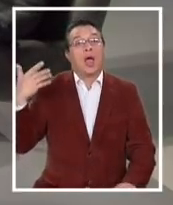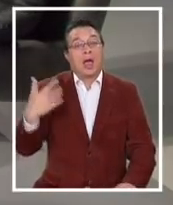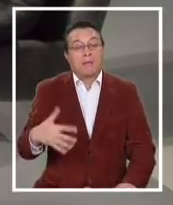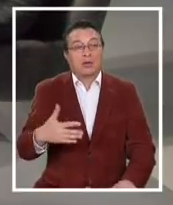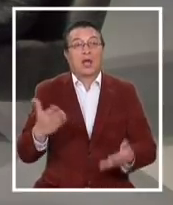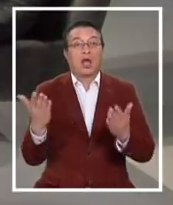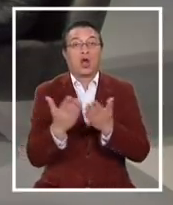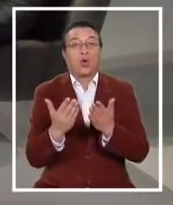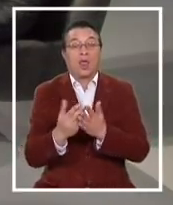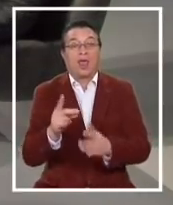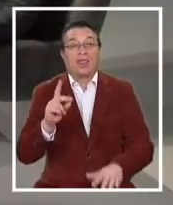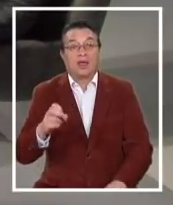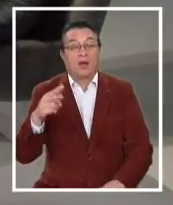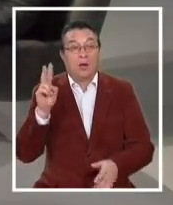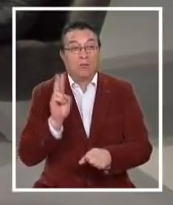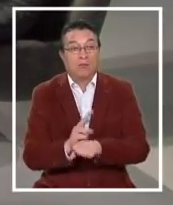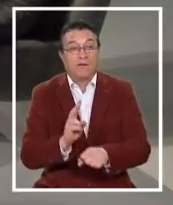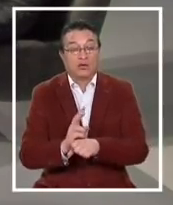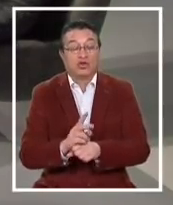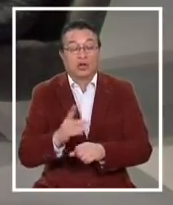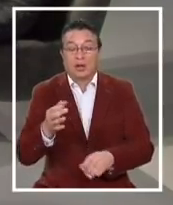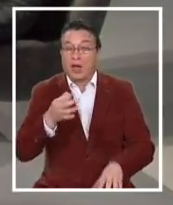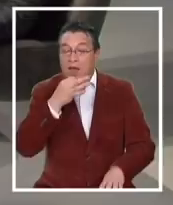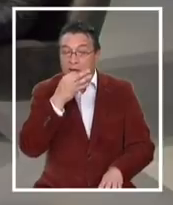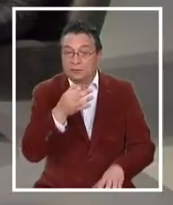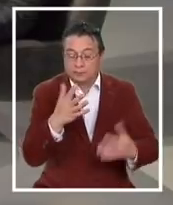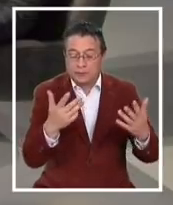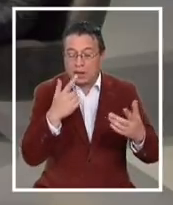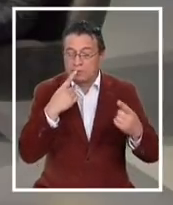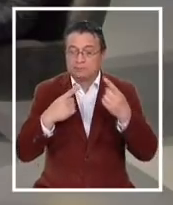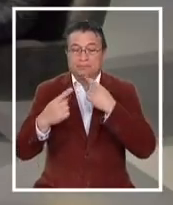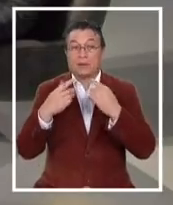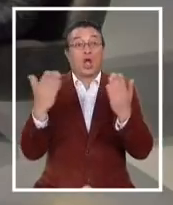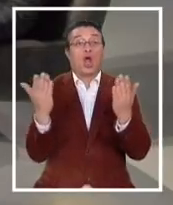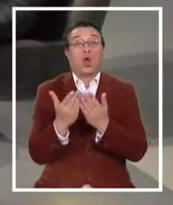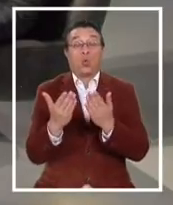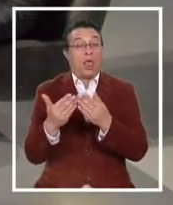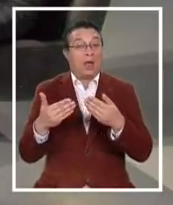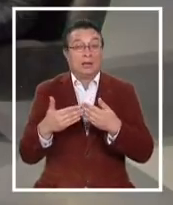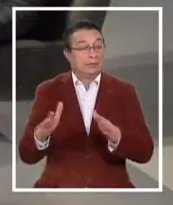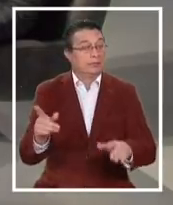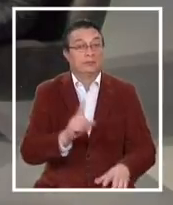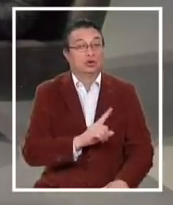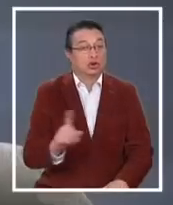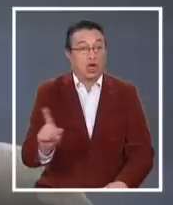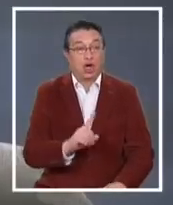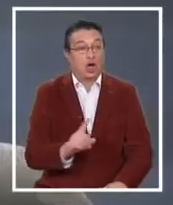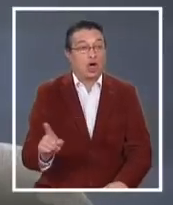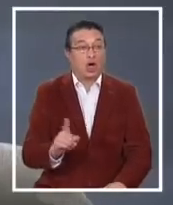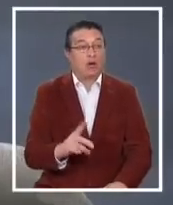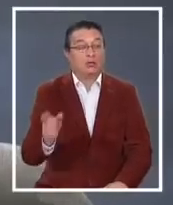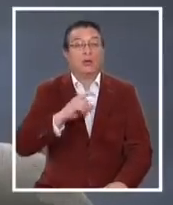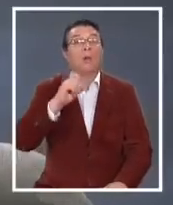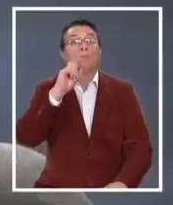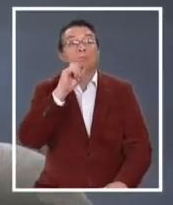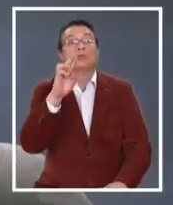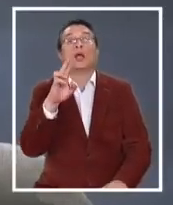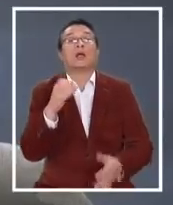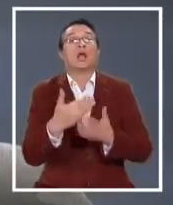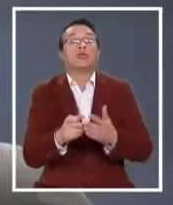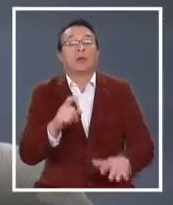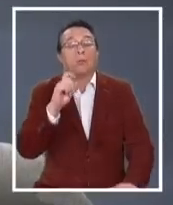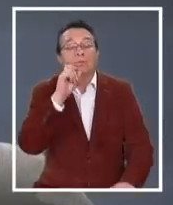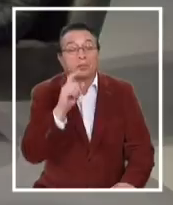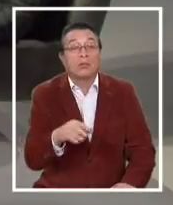bien el Colegio de Profesores lo que ha hecho es remar al revés, que los colegios no se abran en circunstancias que en otros países, en Europa... No,